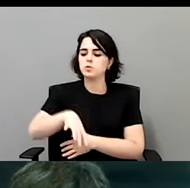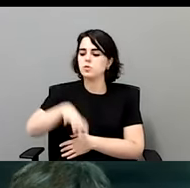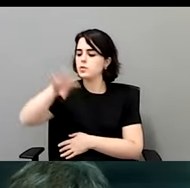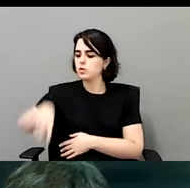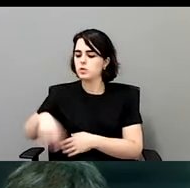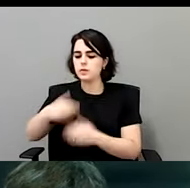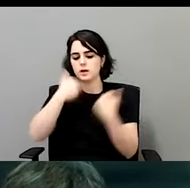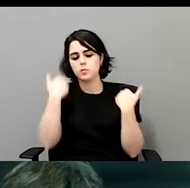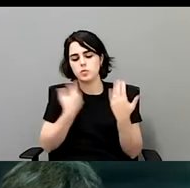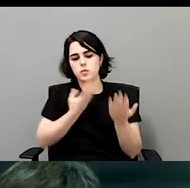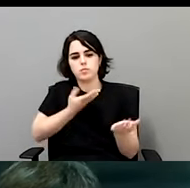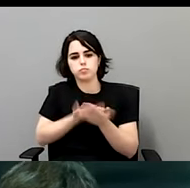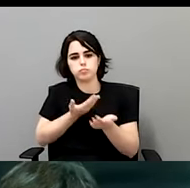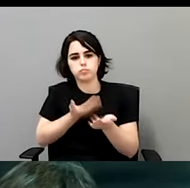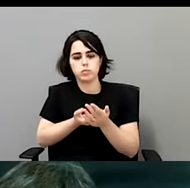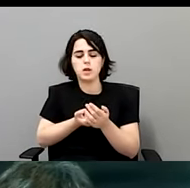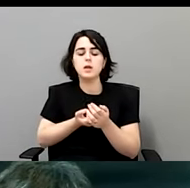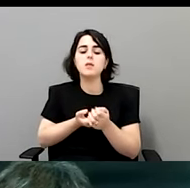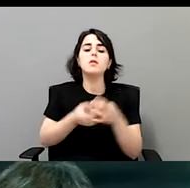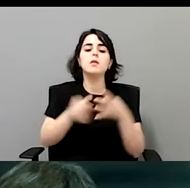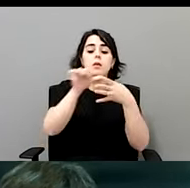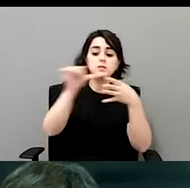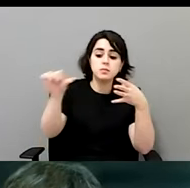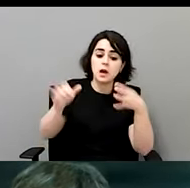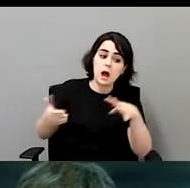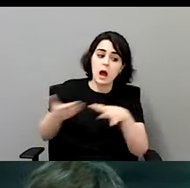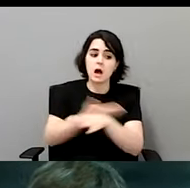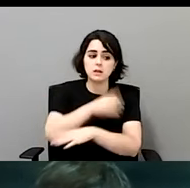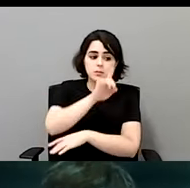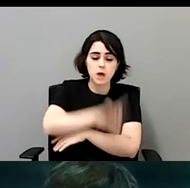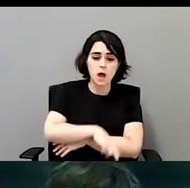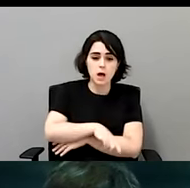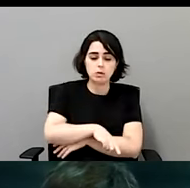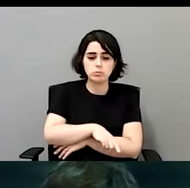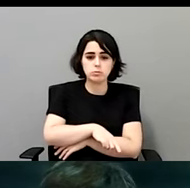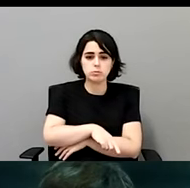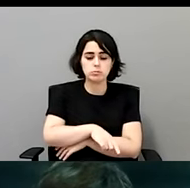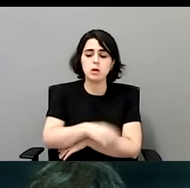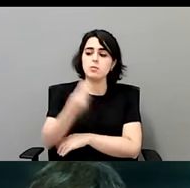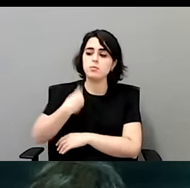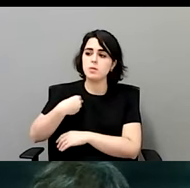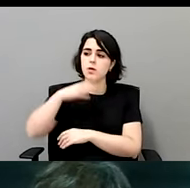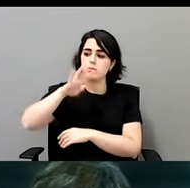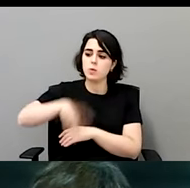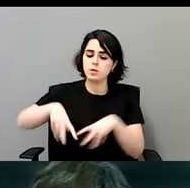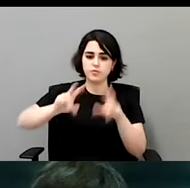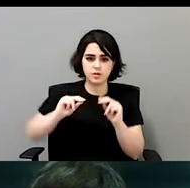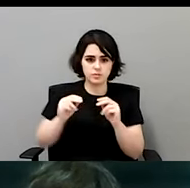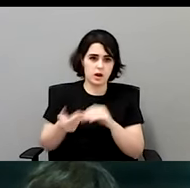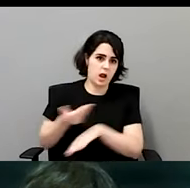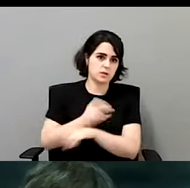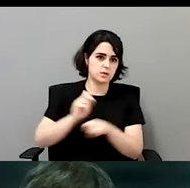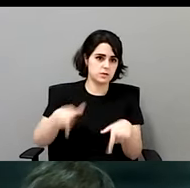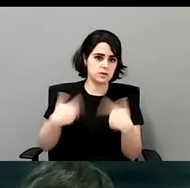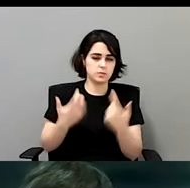primera semana del mes anterior, al acabar el cuatrimestre natural.